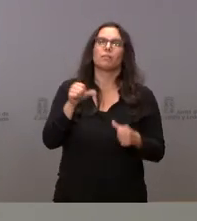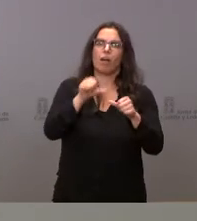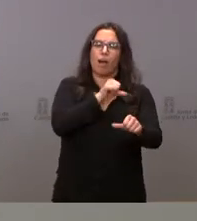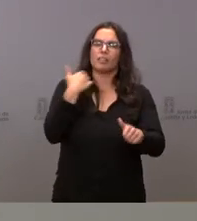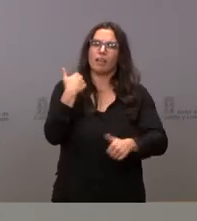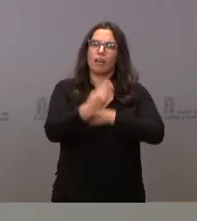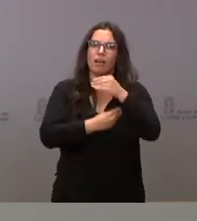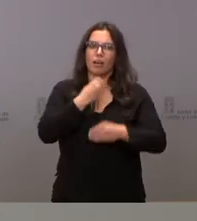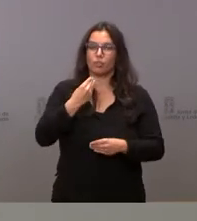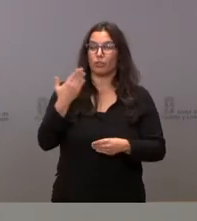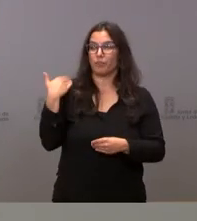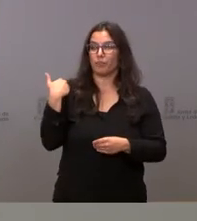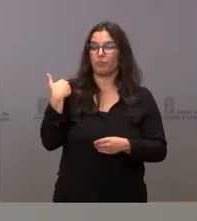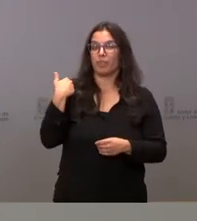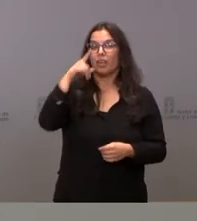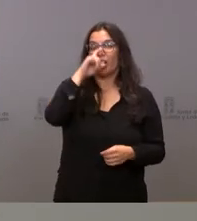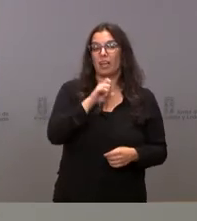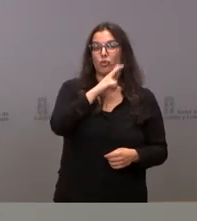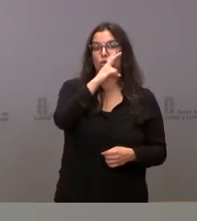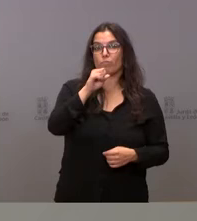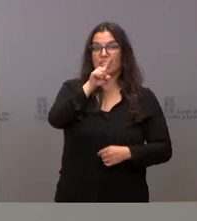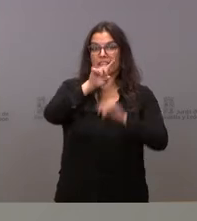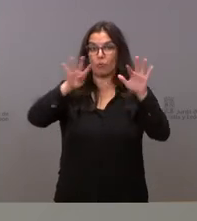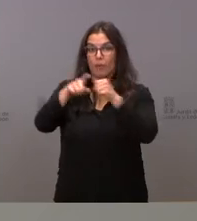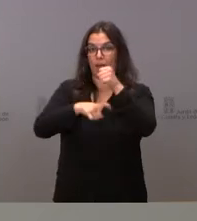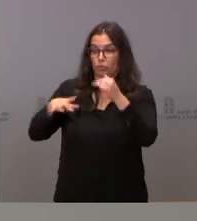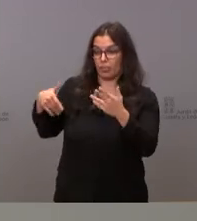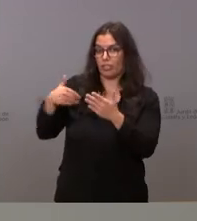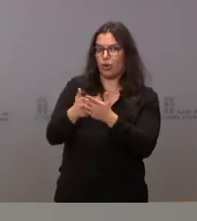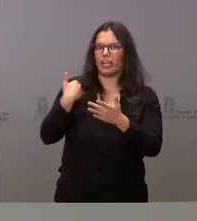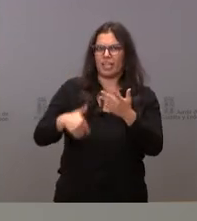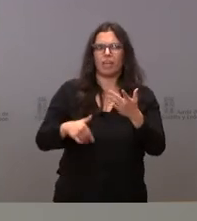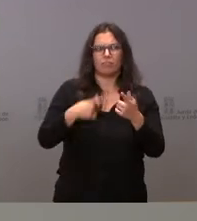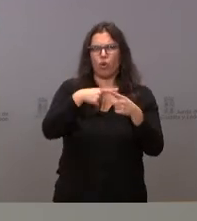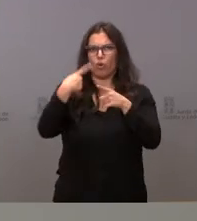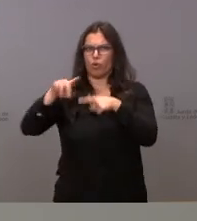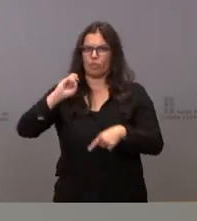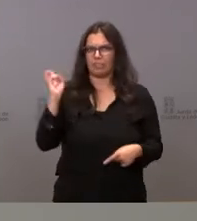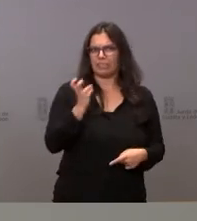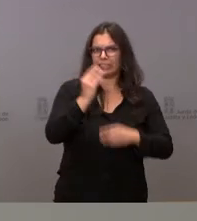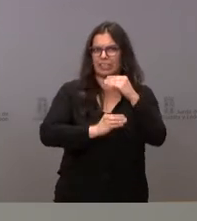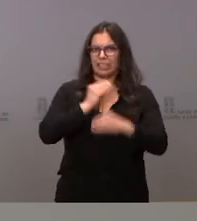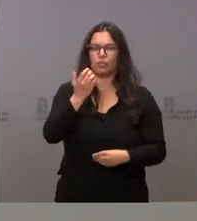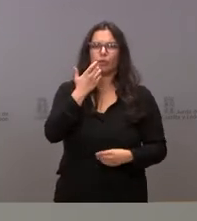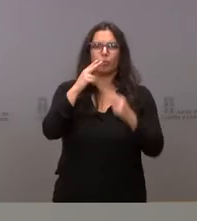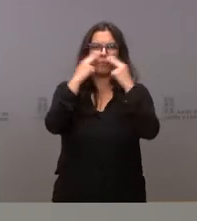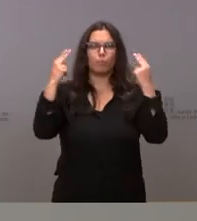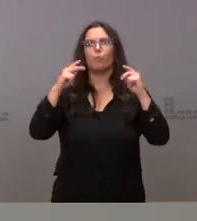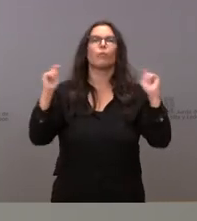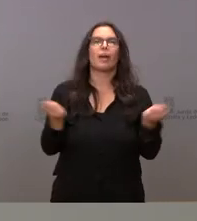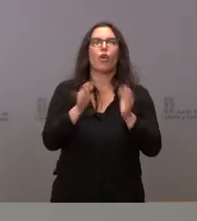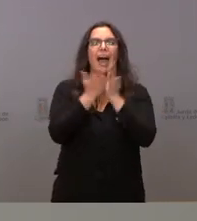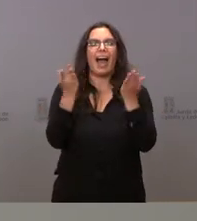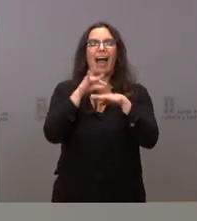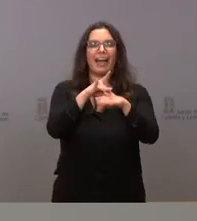desde agosto del año 2019 importantes iniciativas que hay que resaltar. La publicación de las agendas de trabajo de